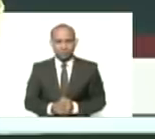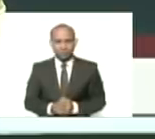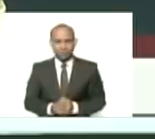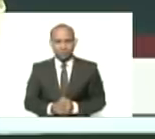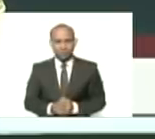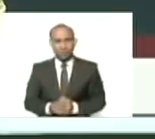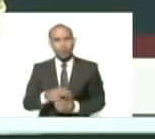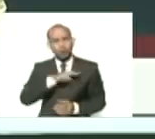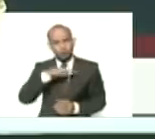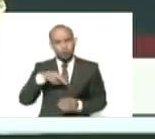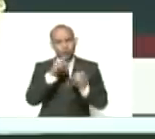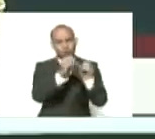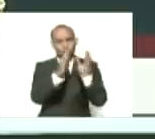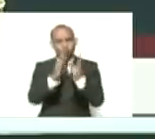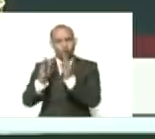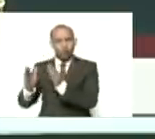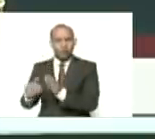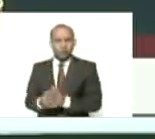Vamos a organizar